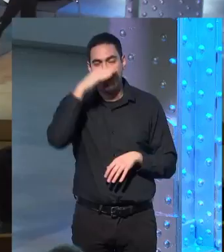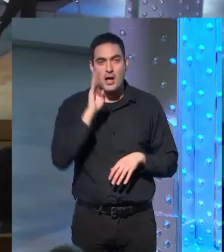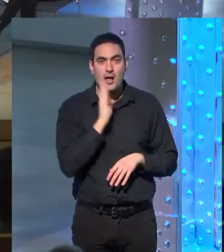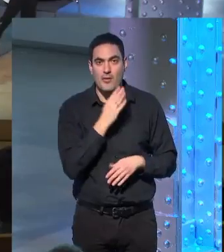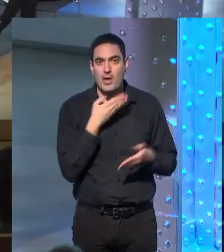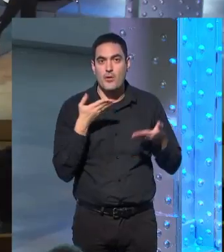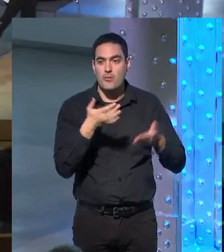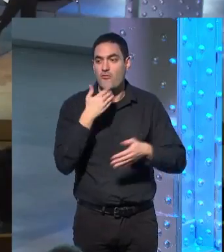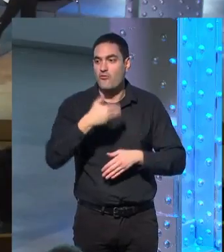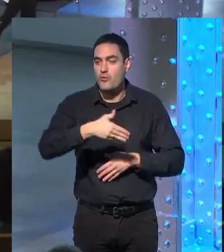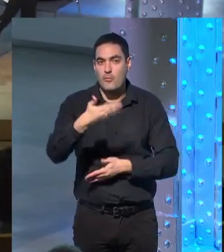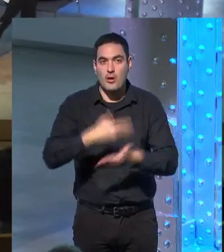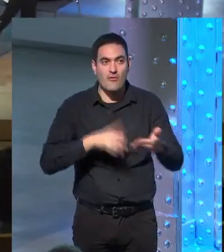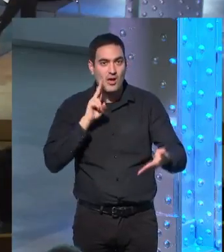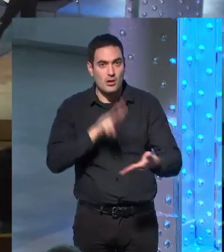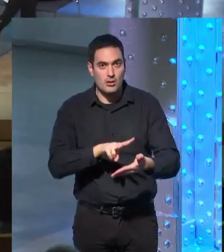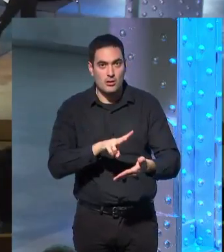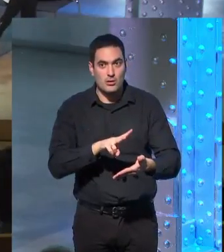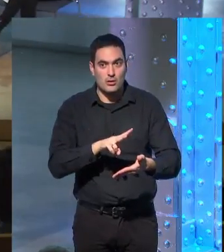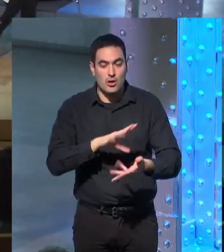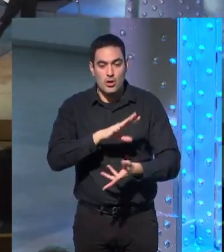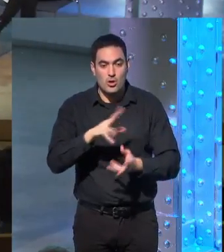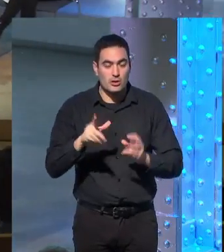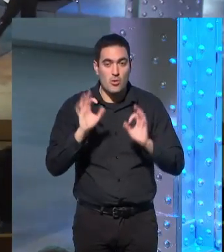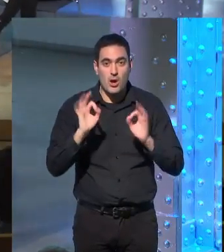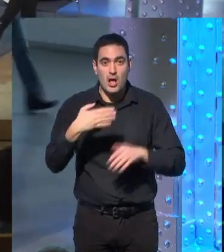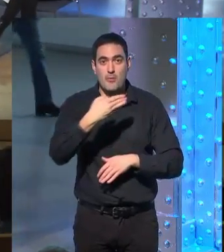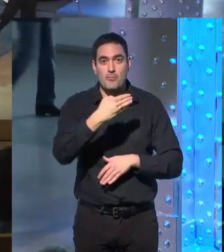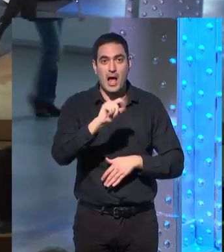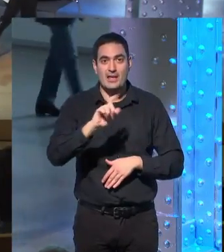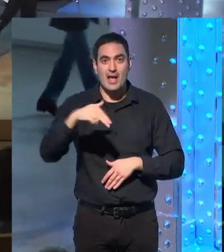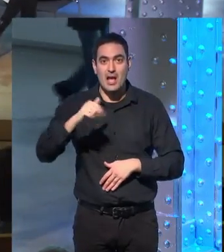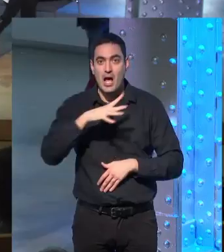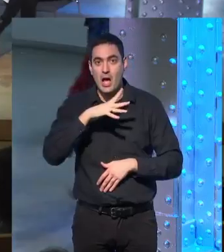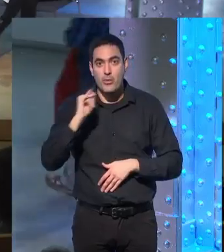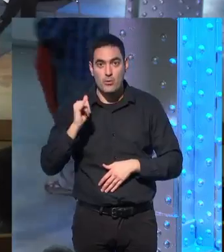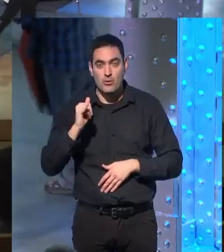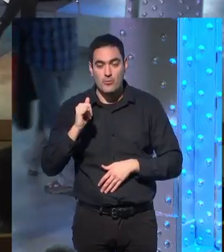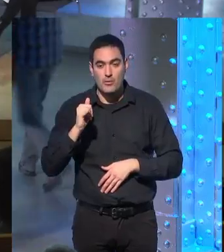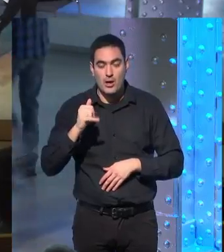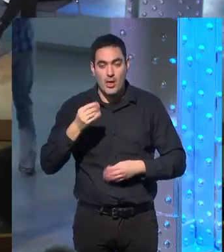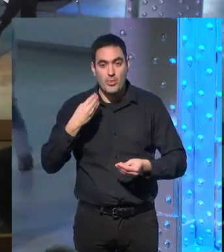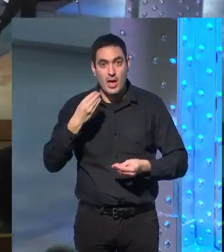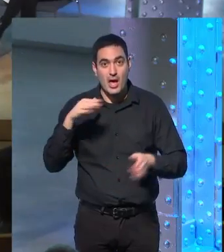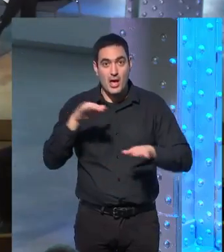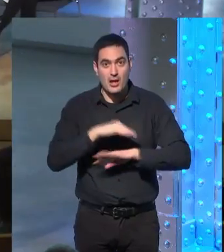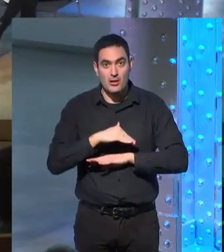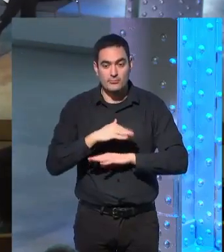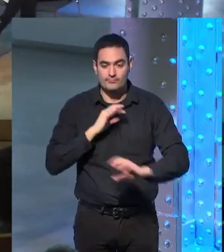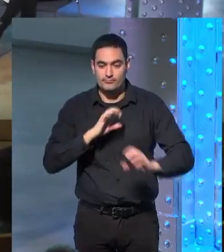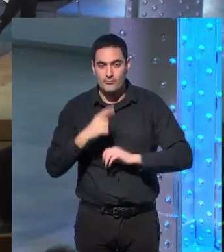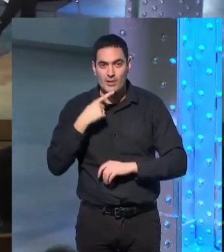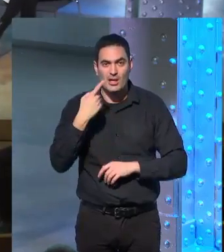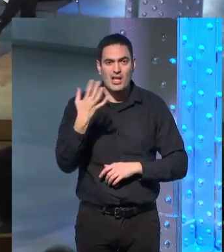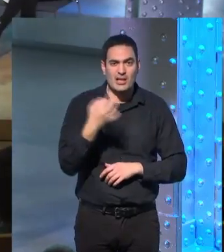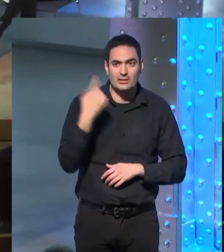padres a que cuando ven en el periódico una noticia como el de la ballena azul, provoquen en la cena una conversación con tu hijo sobre si